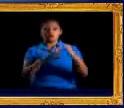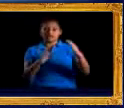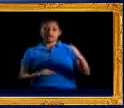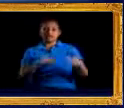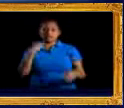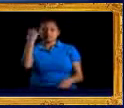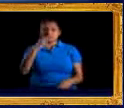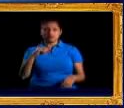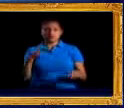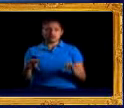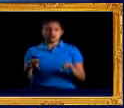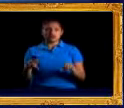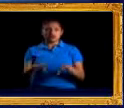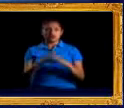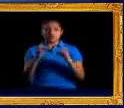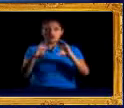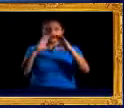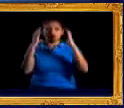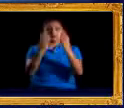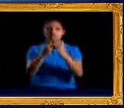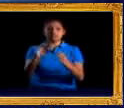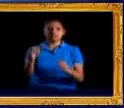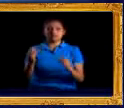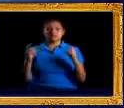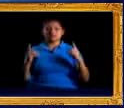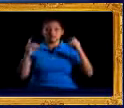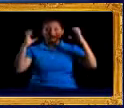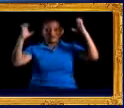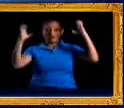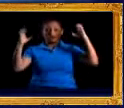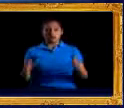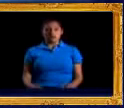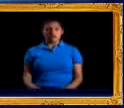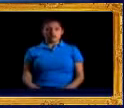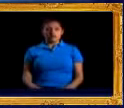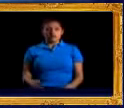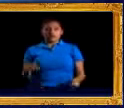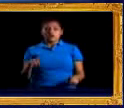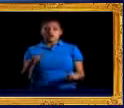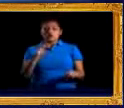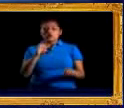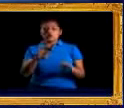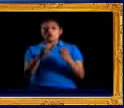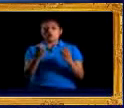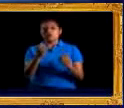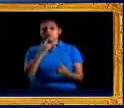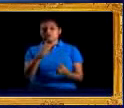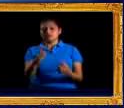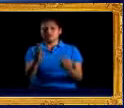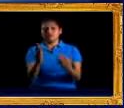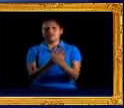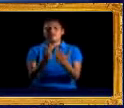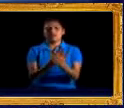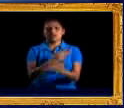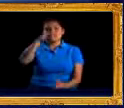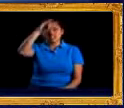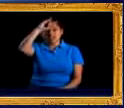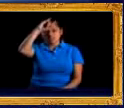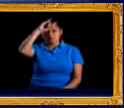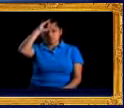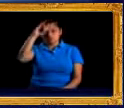atmósfera en que se desarrolla. Según las Escrituras, hermano, el diablo o Satanás, que el Señor lo